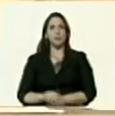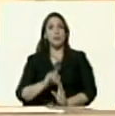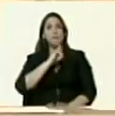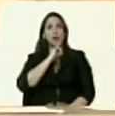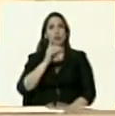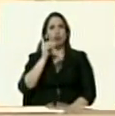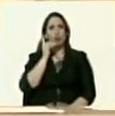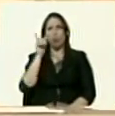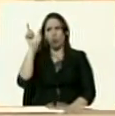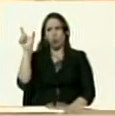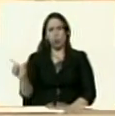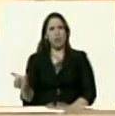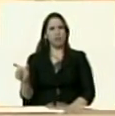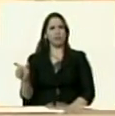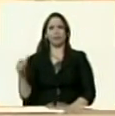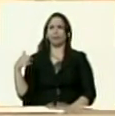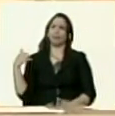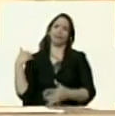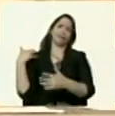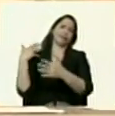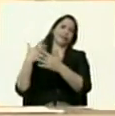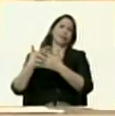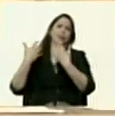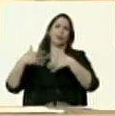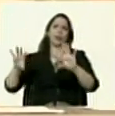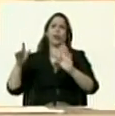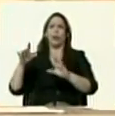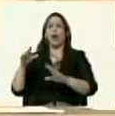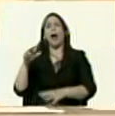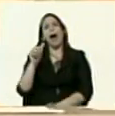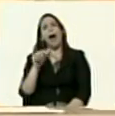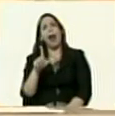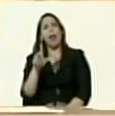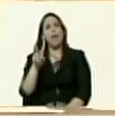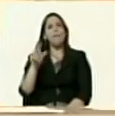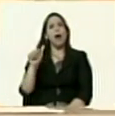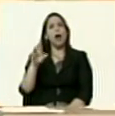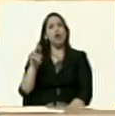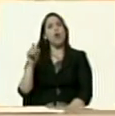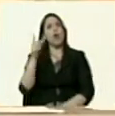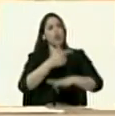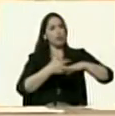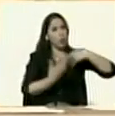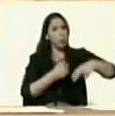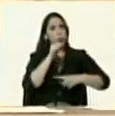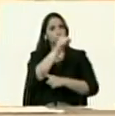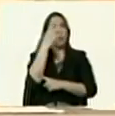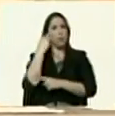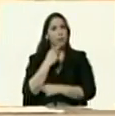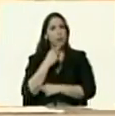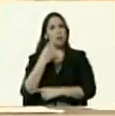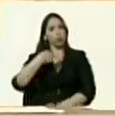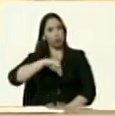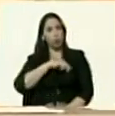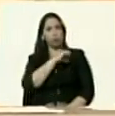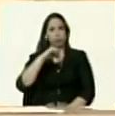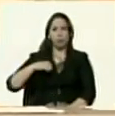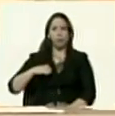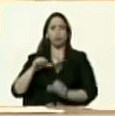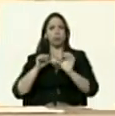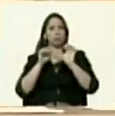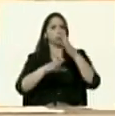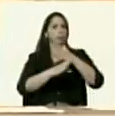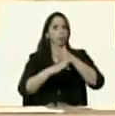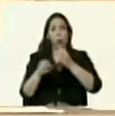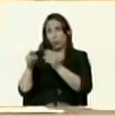será Iván Duque toda la vida. Álvaro Uribe Vélez será Álvaro Uribe toda la vida. Y la revolución bolivariana seremos nosotros. Ahora ustedes en